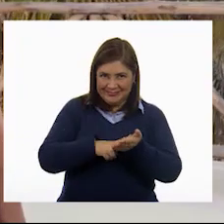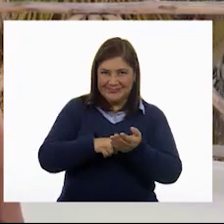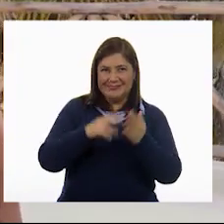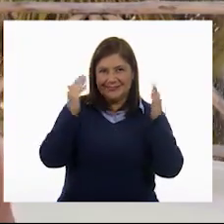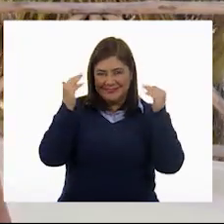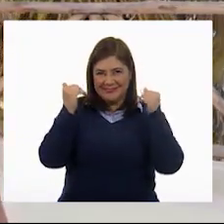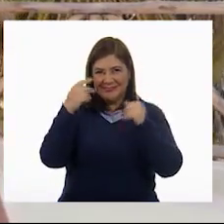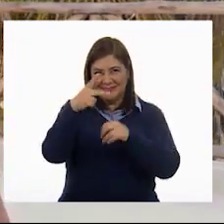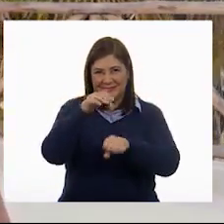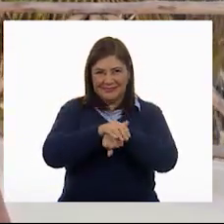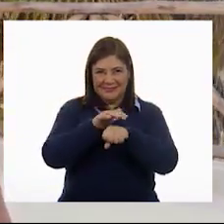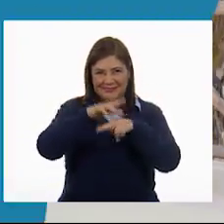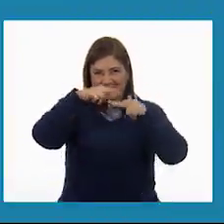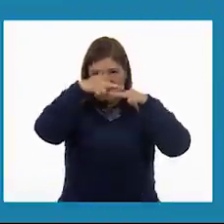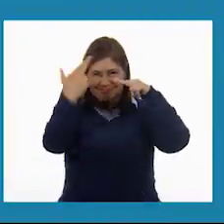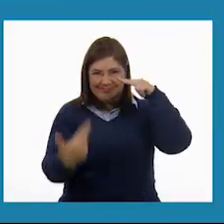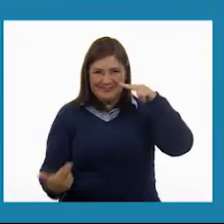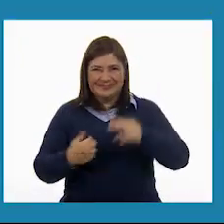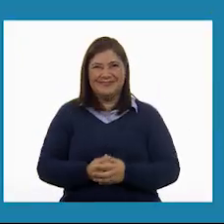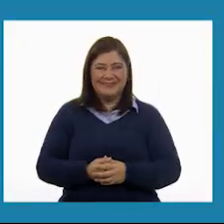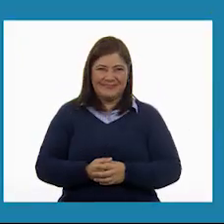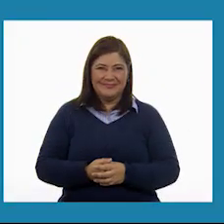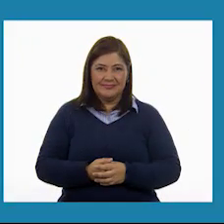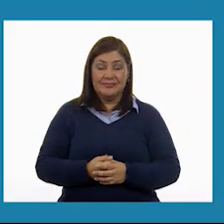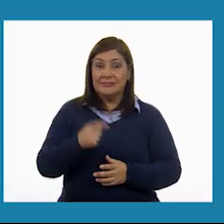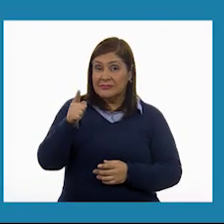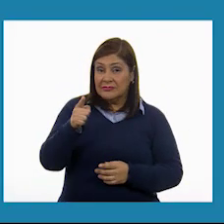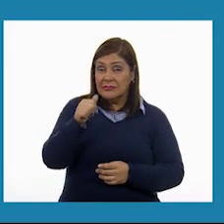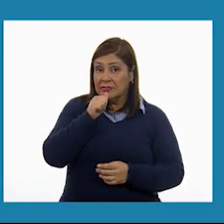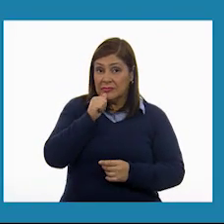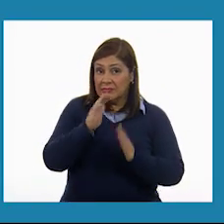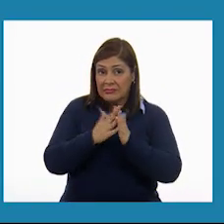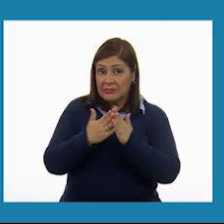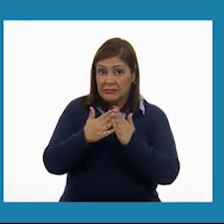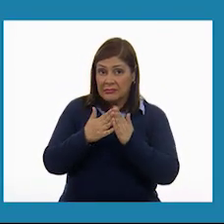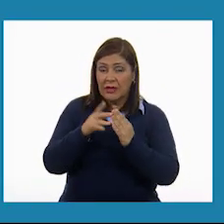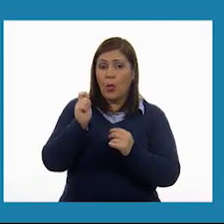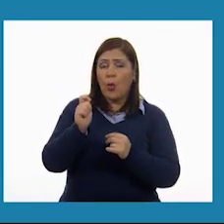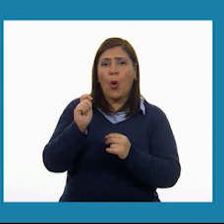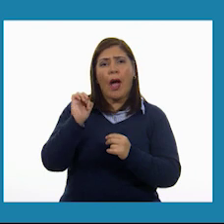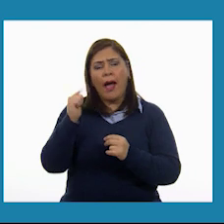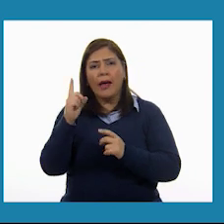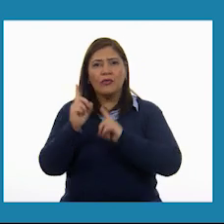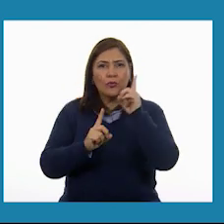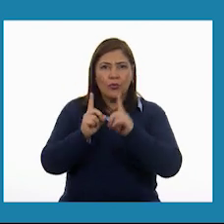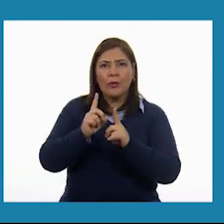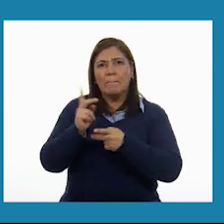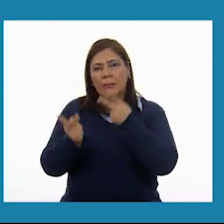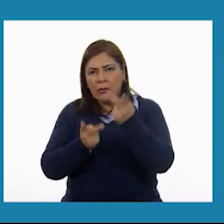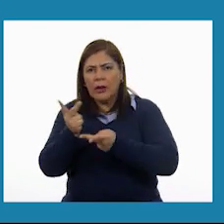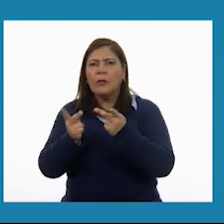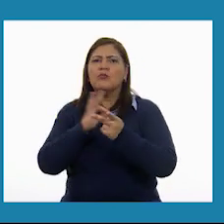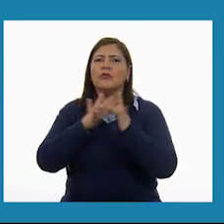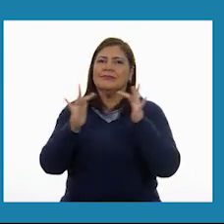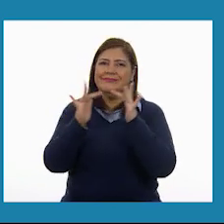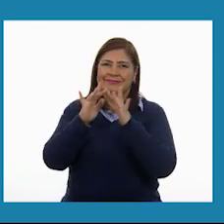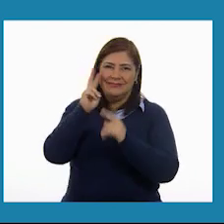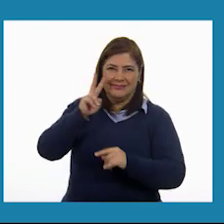su amigo Rommel Pacheco. Si no tienes el libro de texto o necesitas ayuda para resolver tus dudas,